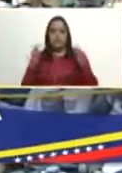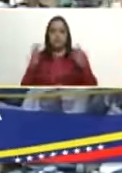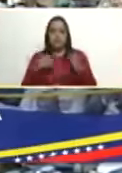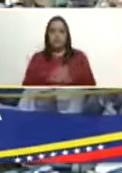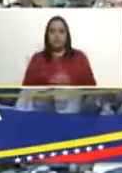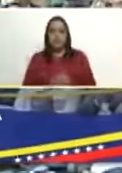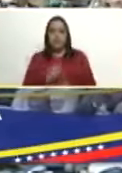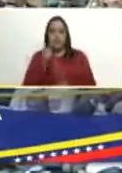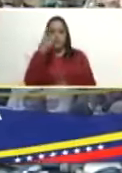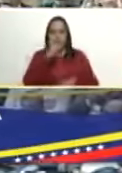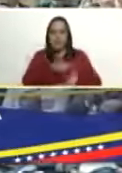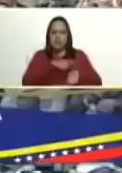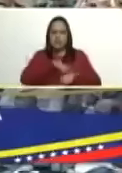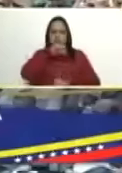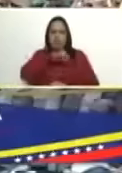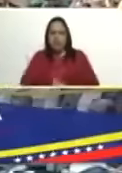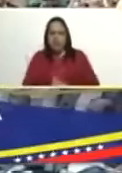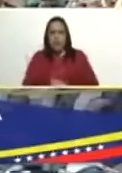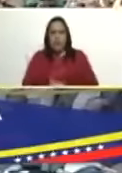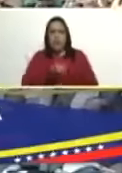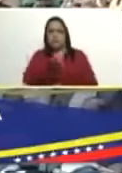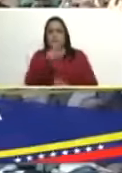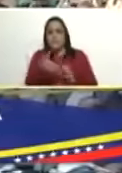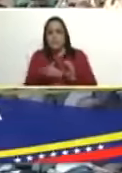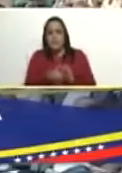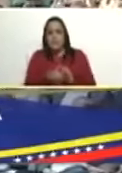Primer momento,